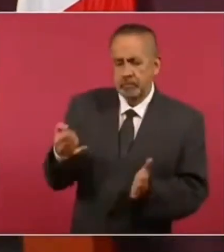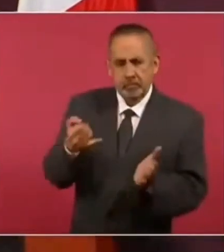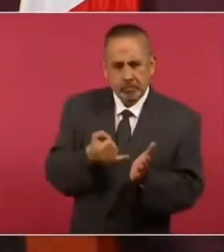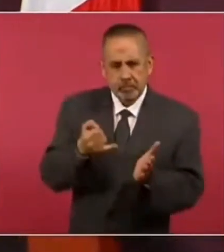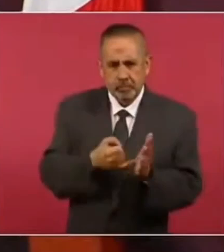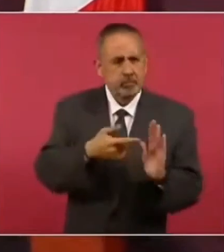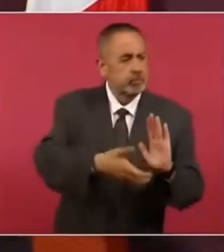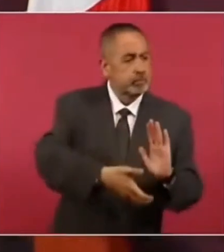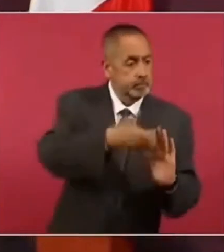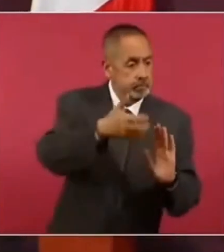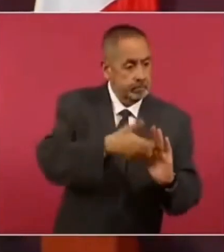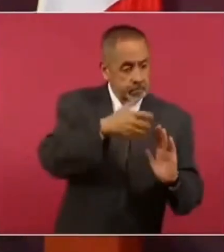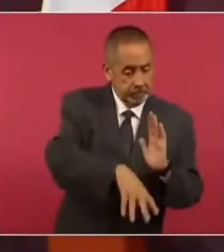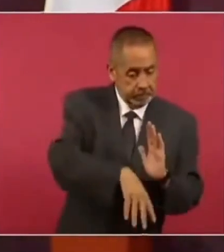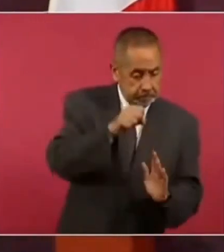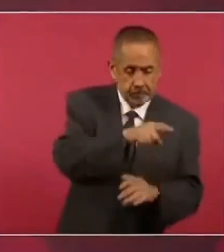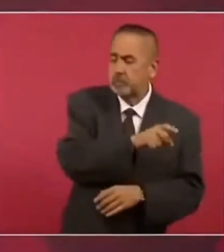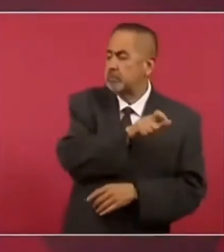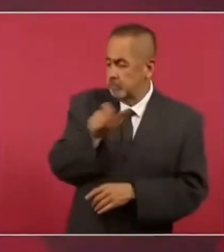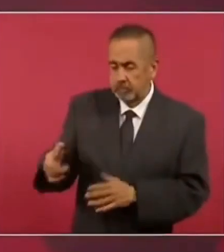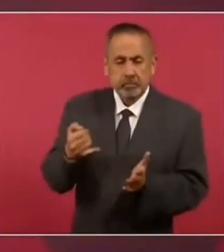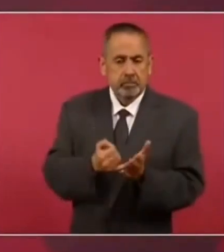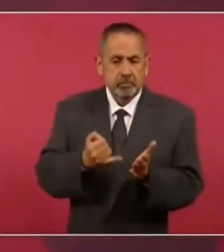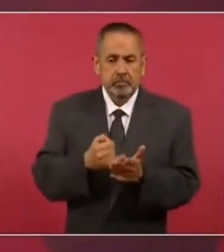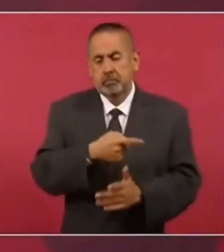impuestos por la extracción de minerales.